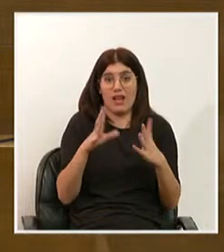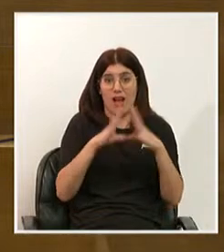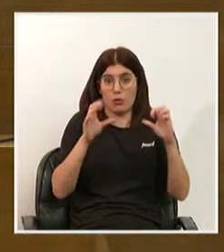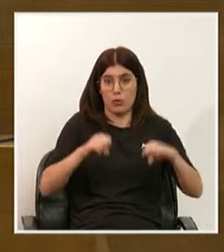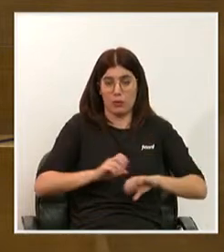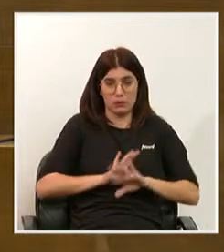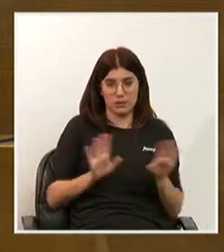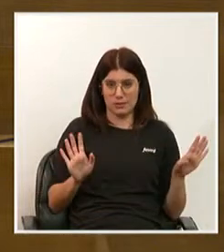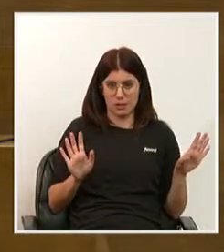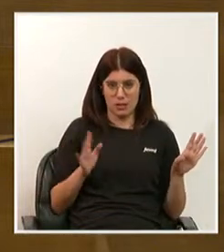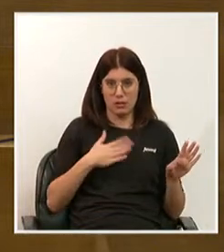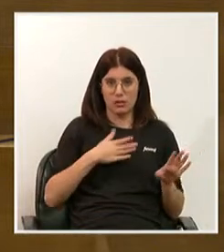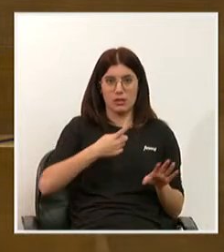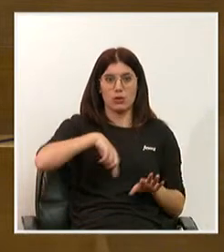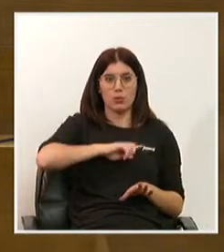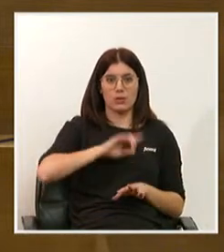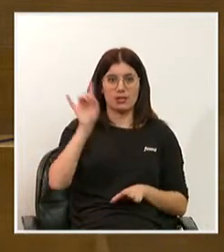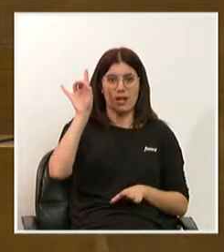yra